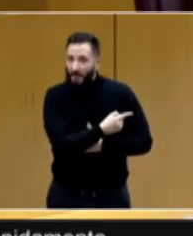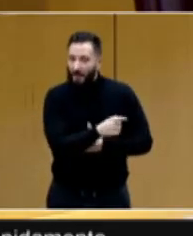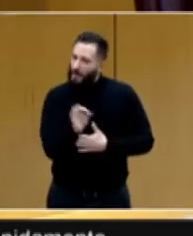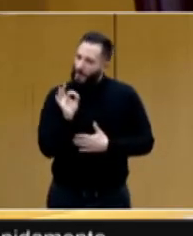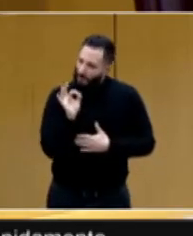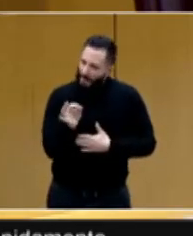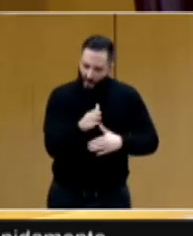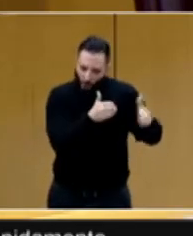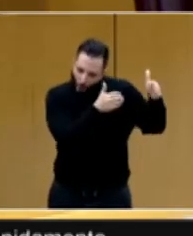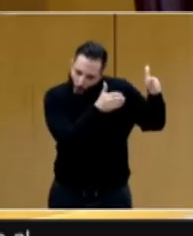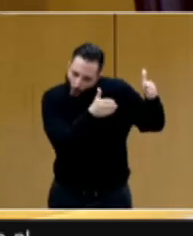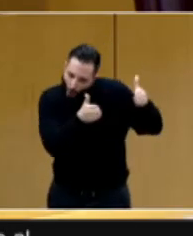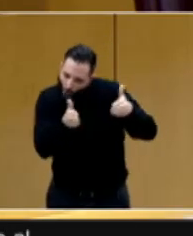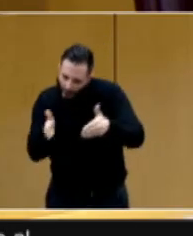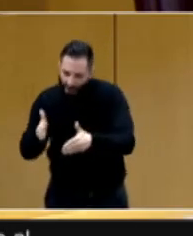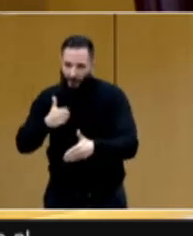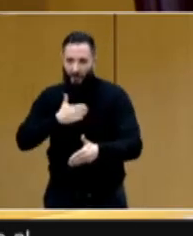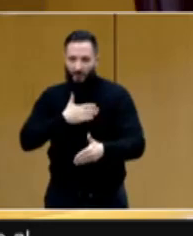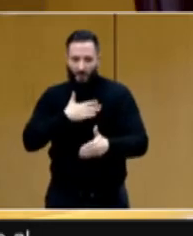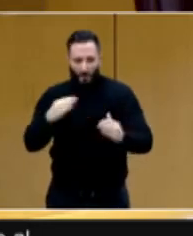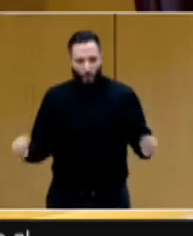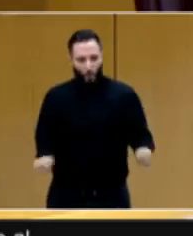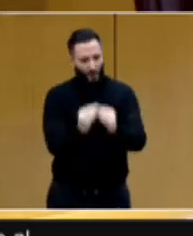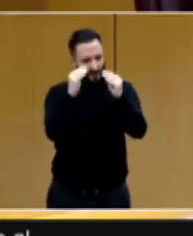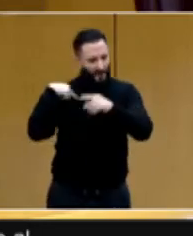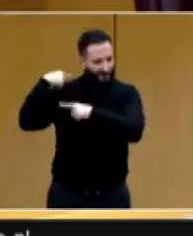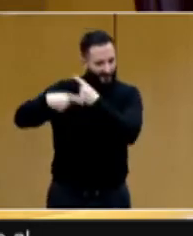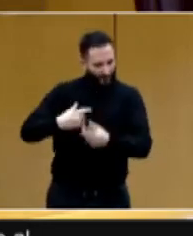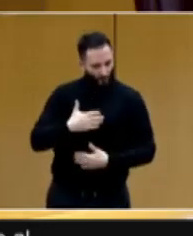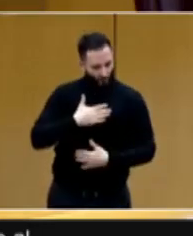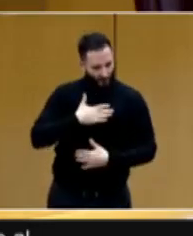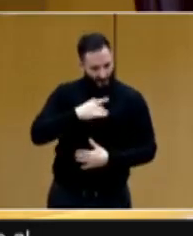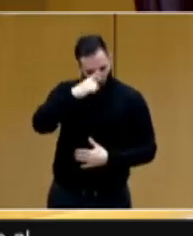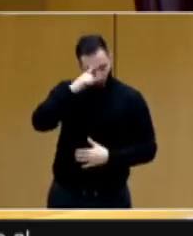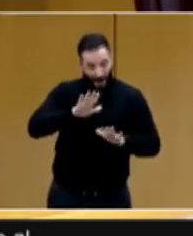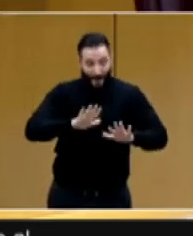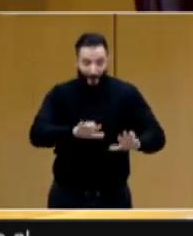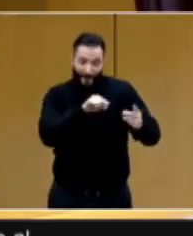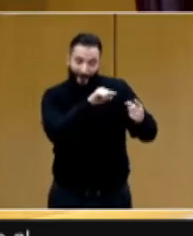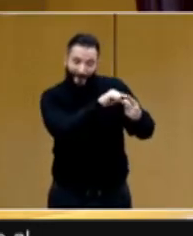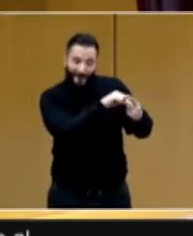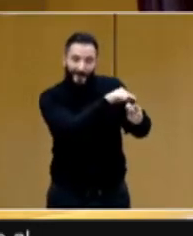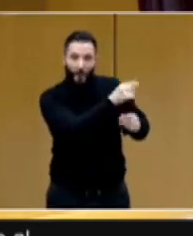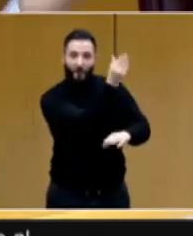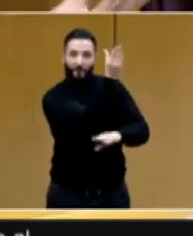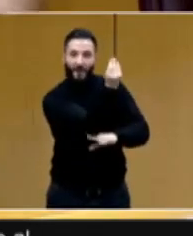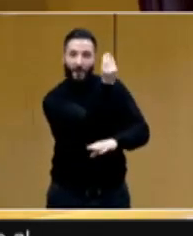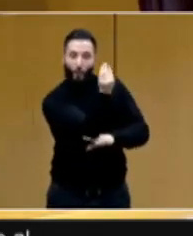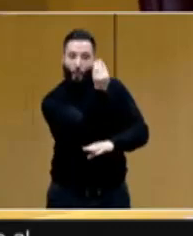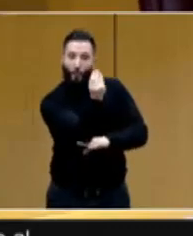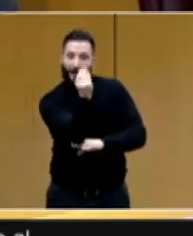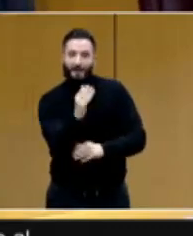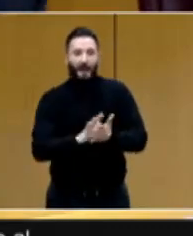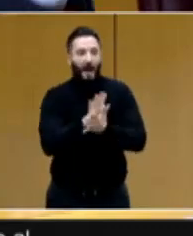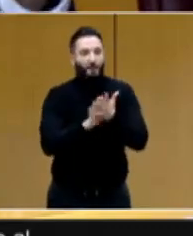que coinciden muy mucho con lo que ha sido nuestra tradición Por otra parte sin embargo tiene que lidiar con figuras ya se ha hablado aquí de la legítima de